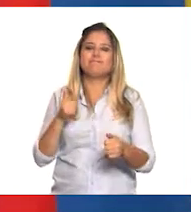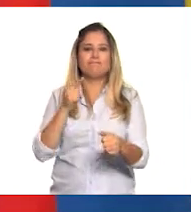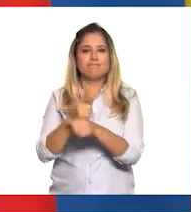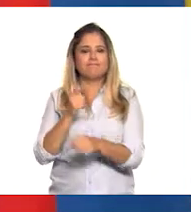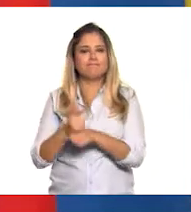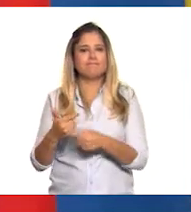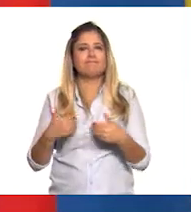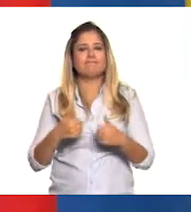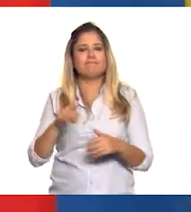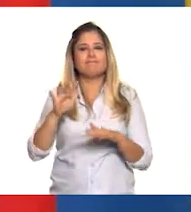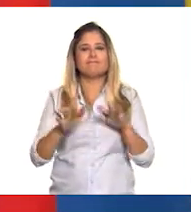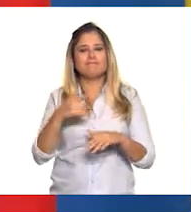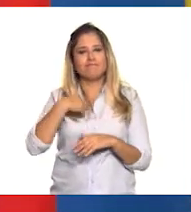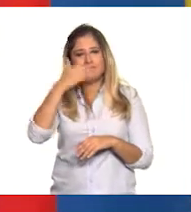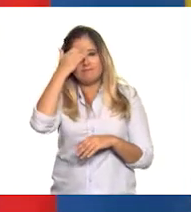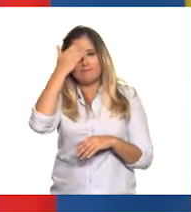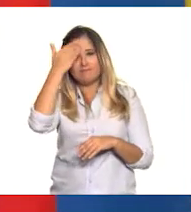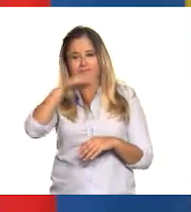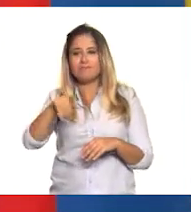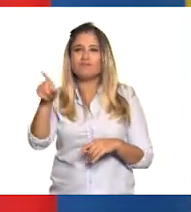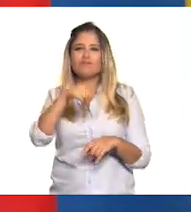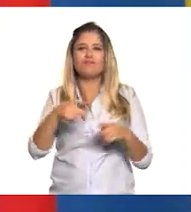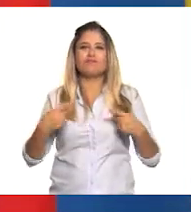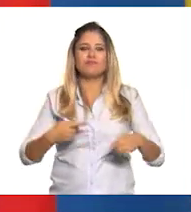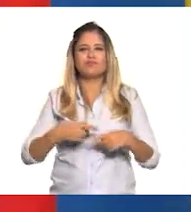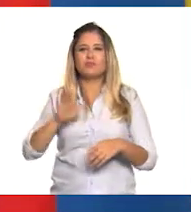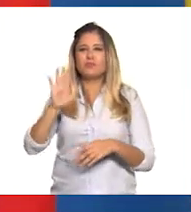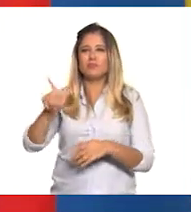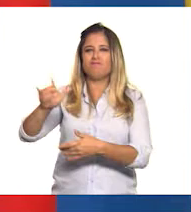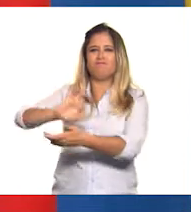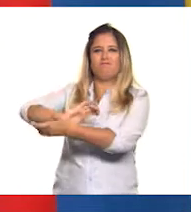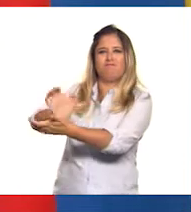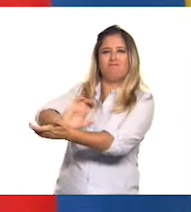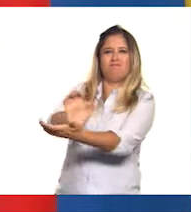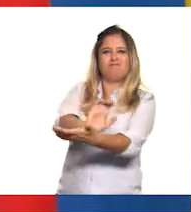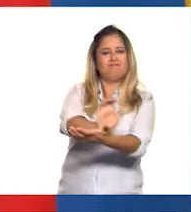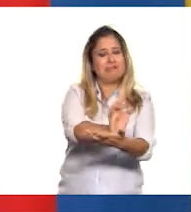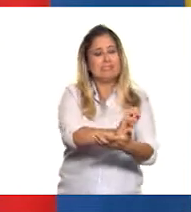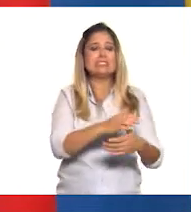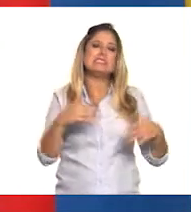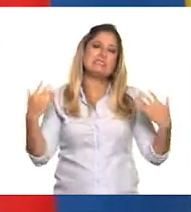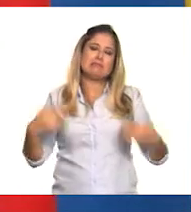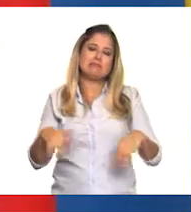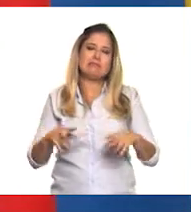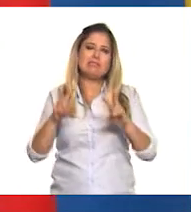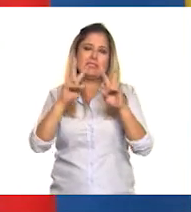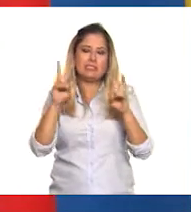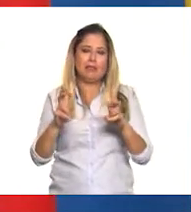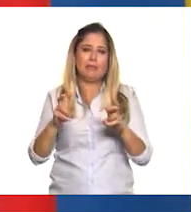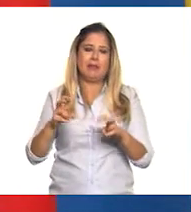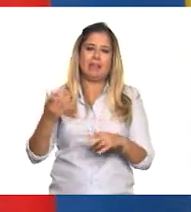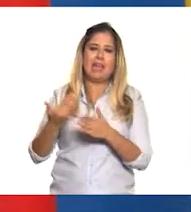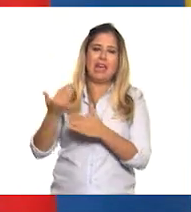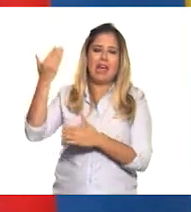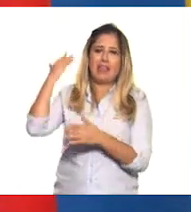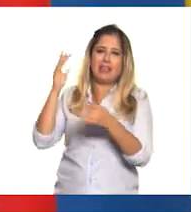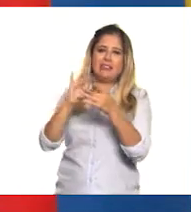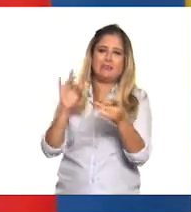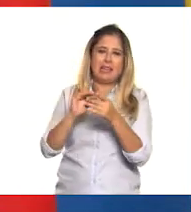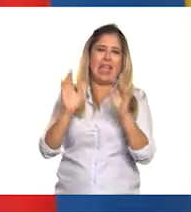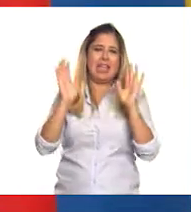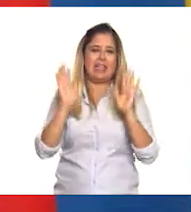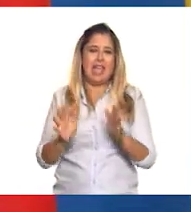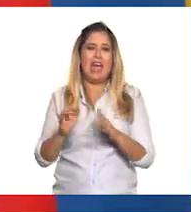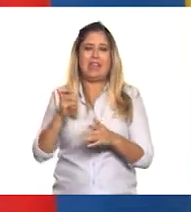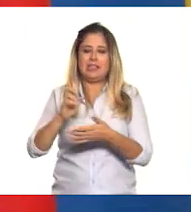hemos sabido de personas que sufren discriminación y pues es un tema que hemos estado viendo en nuestras sesiones anteriores